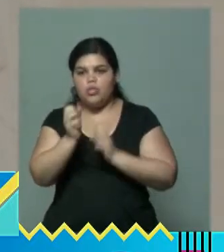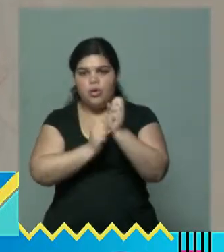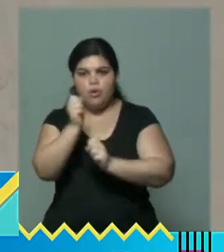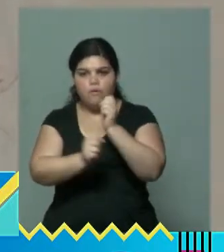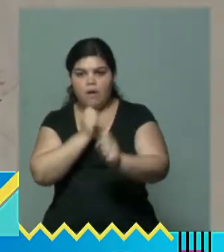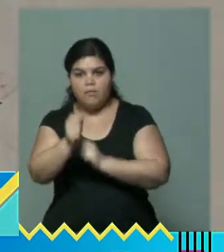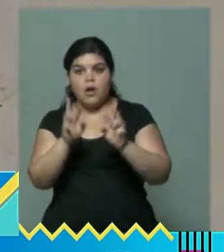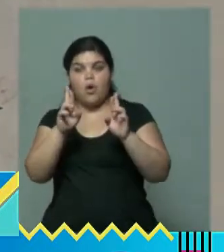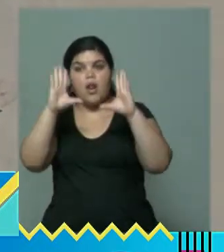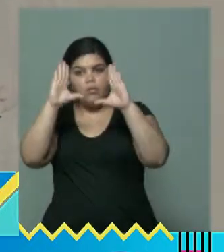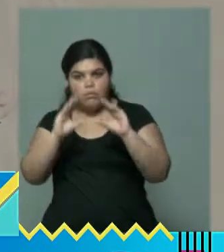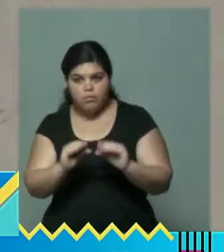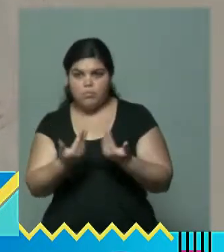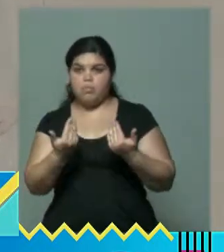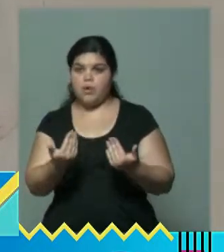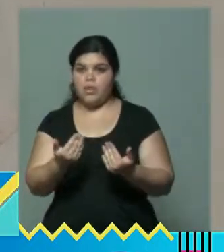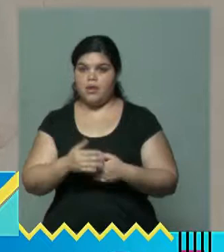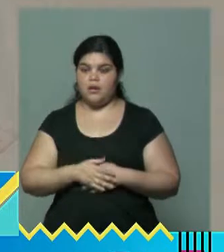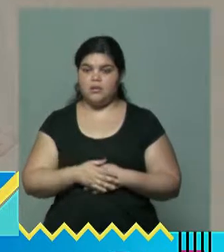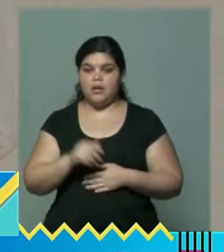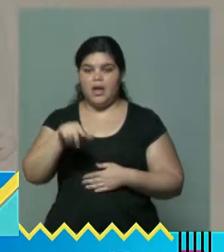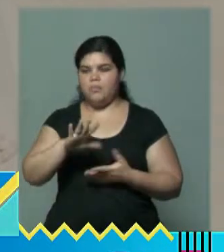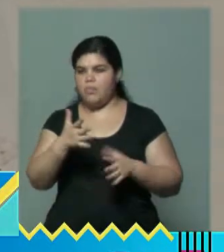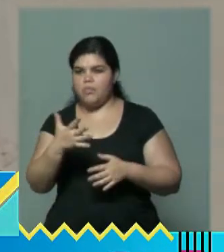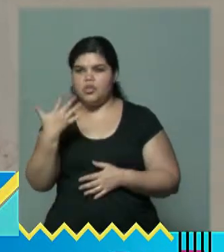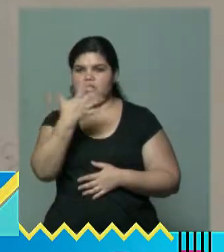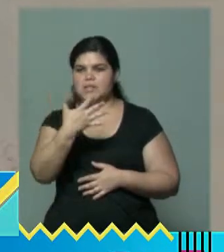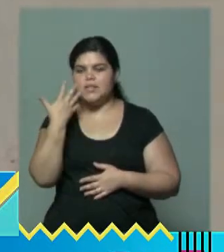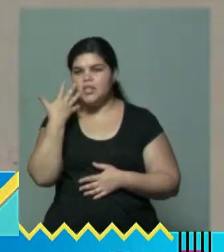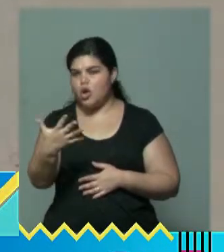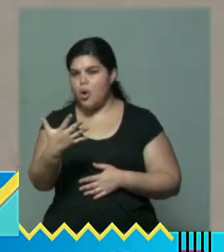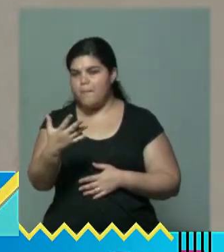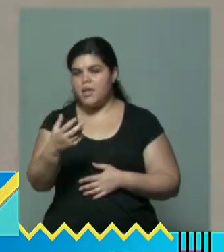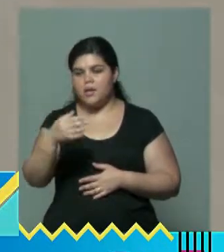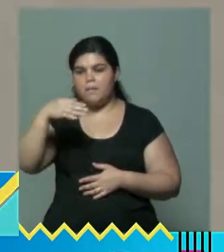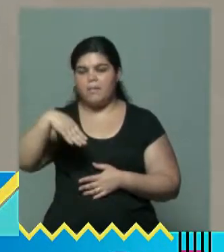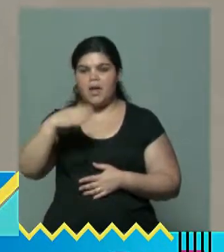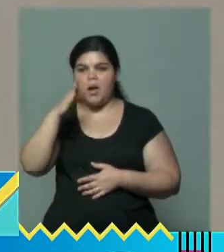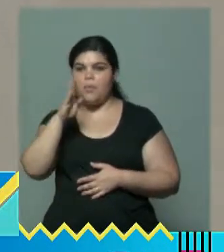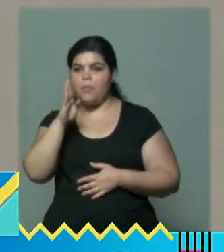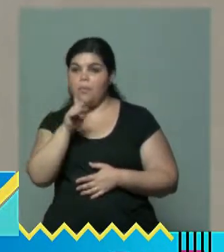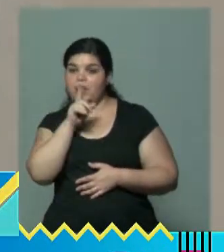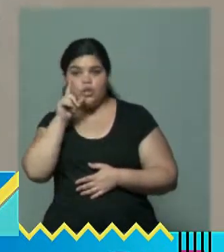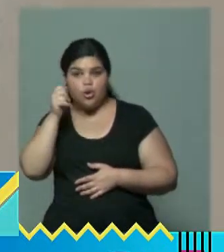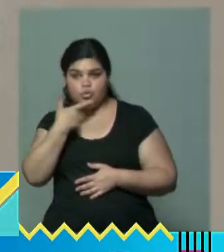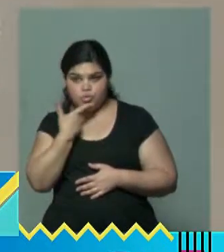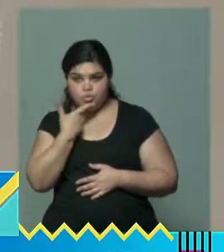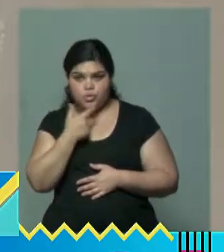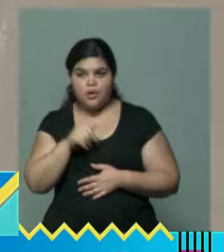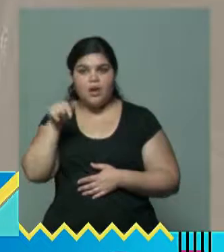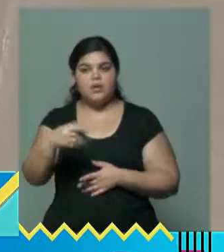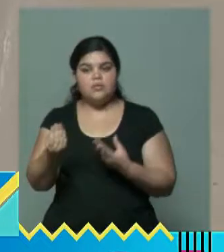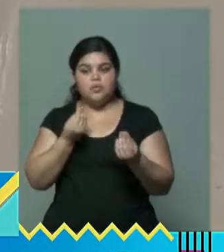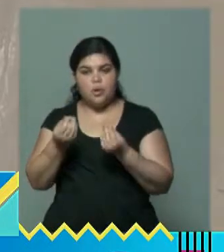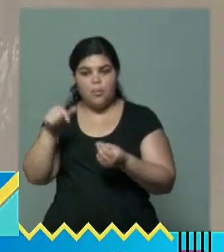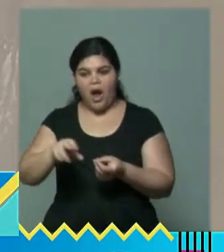nueva potencia. Se han hecho casi 5.000 megavatios, se han contratado, es mucha potencia, casi 5.000 megavatios en los últimos